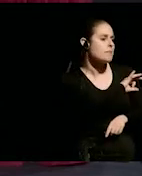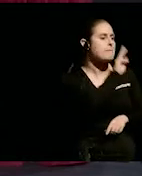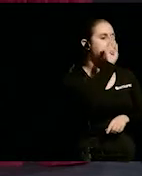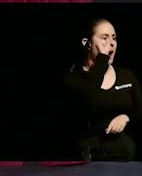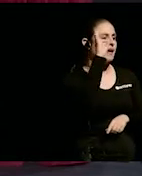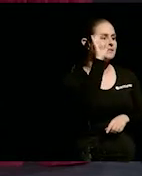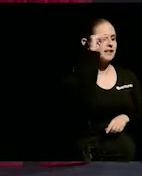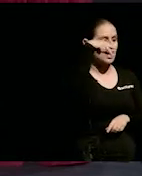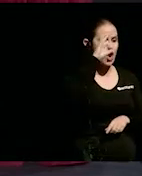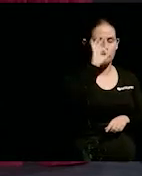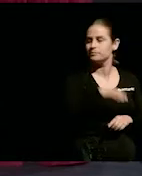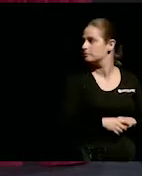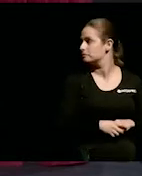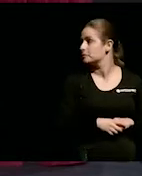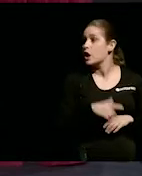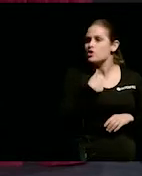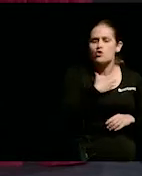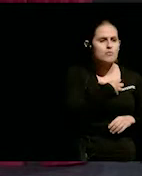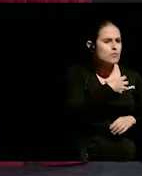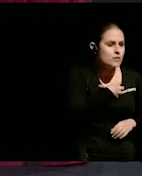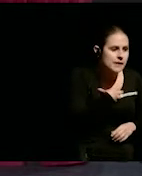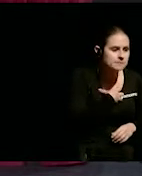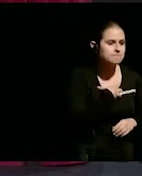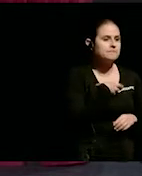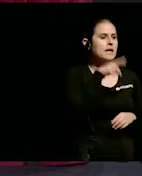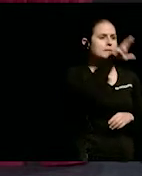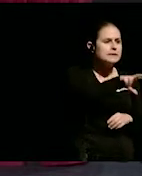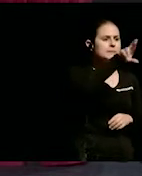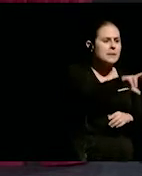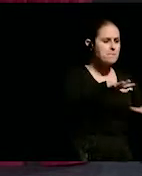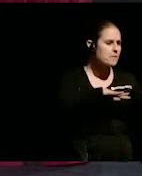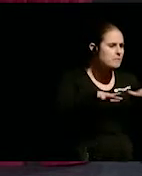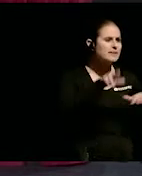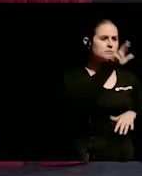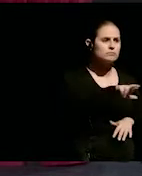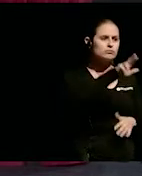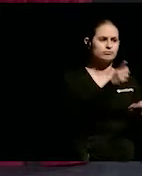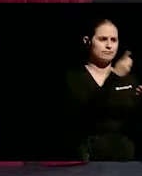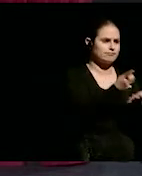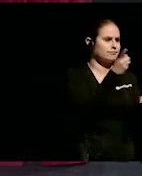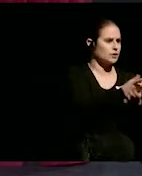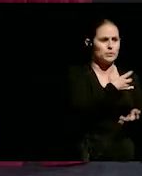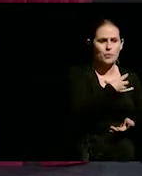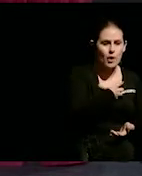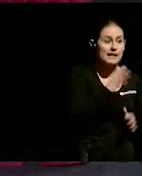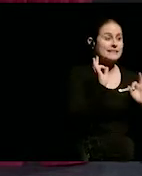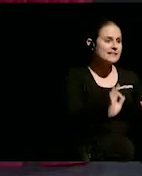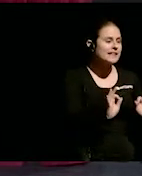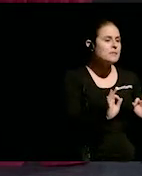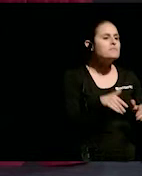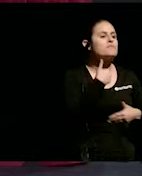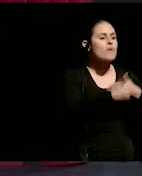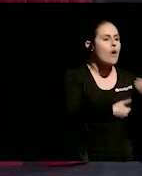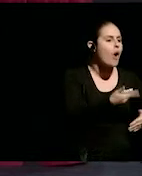y yo no podía repetir ciertos movimientos una y otra vez constantemente, así que trabajé